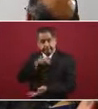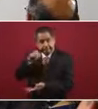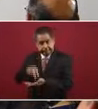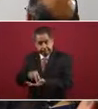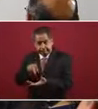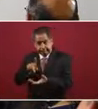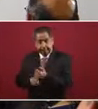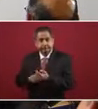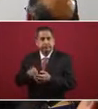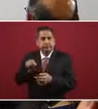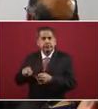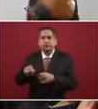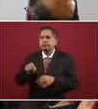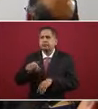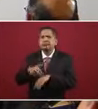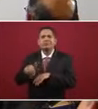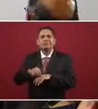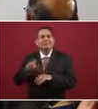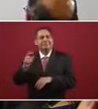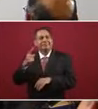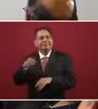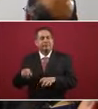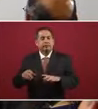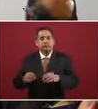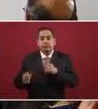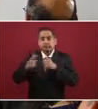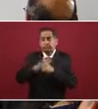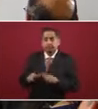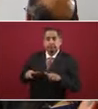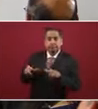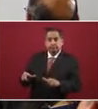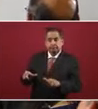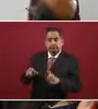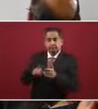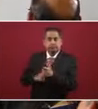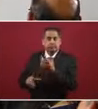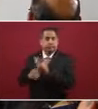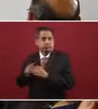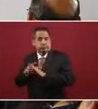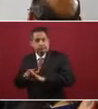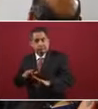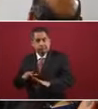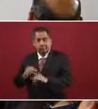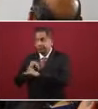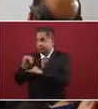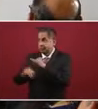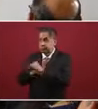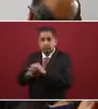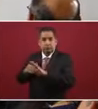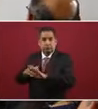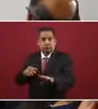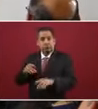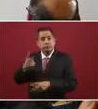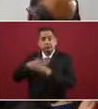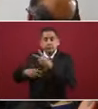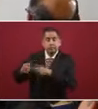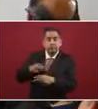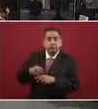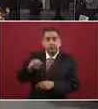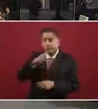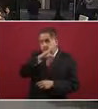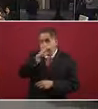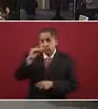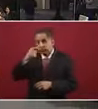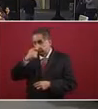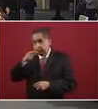en la estación Siglo XXI. Fue el primer bloqueo que realizaron los migrantes intercontinentales de África. La mayoría son de